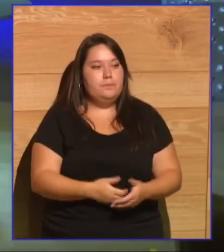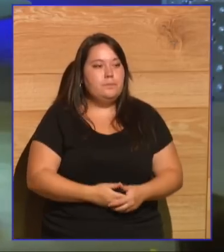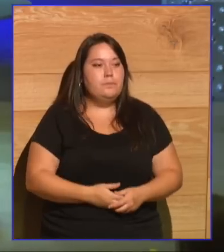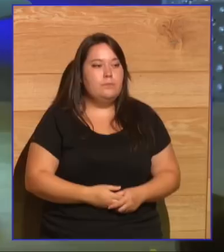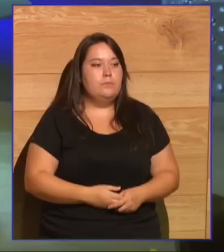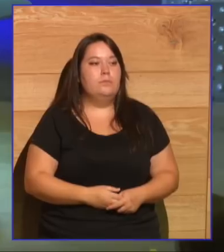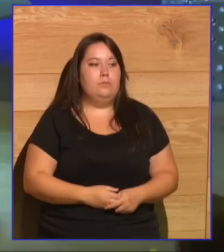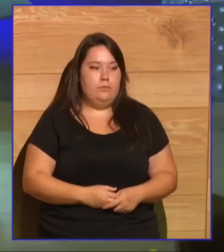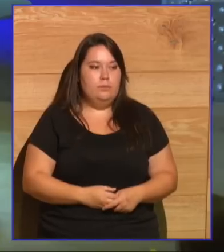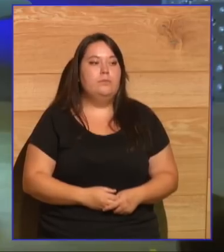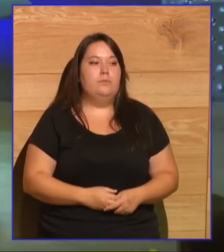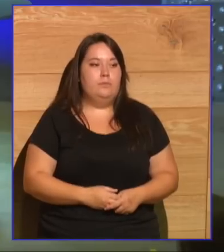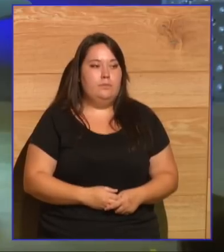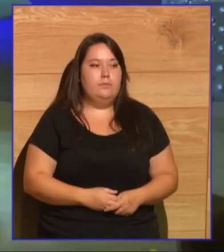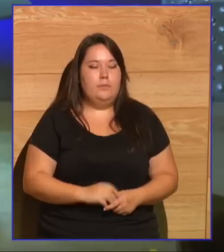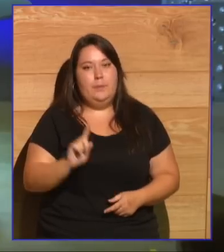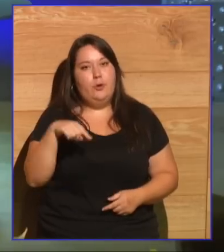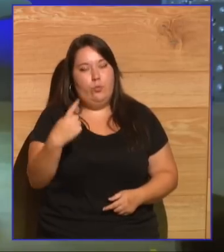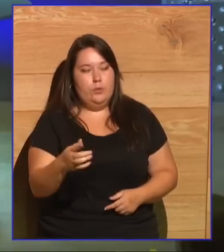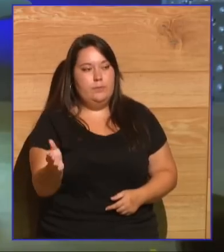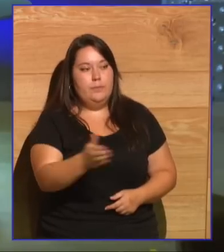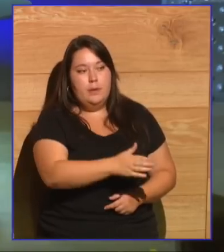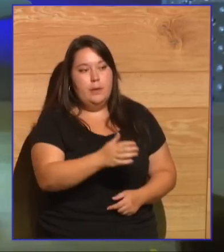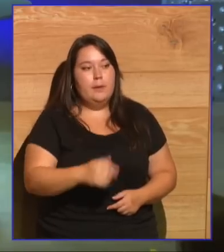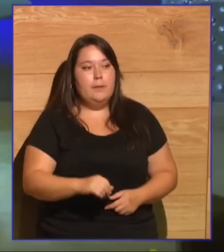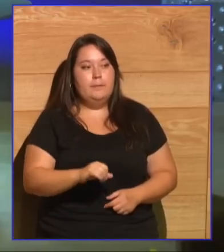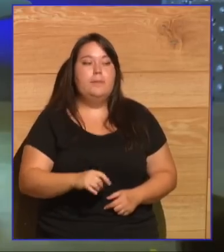ratito para el que vuelan